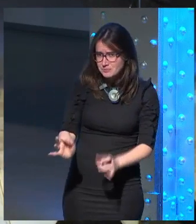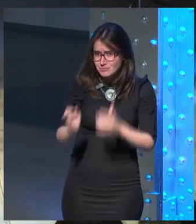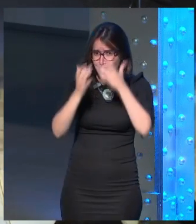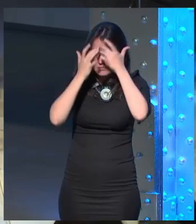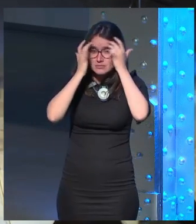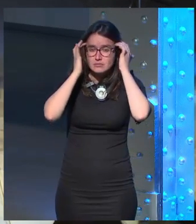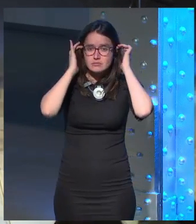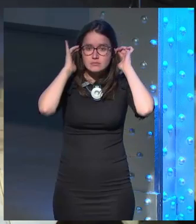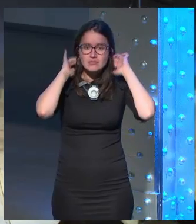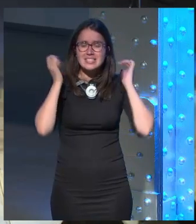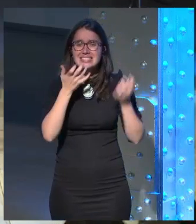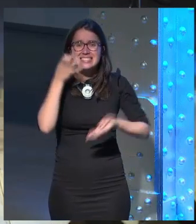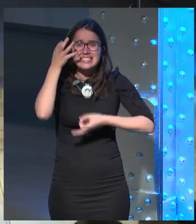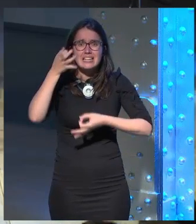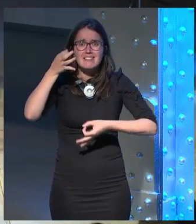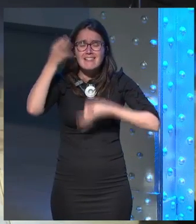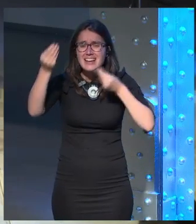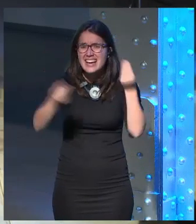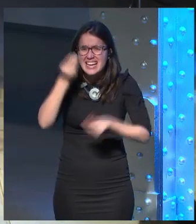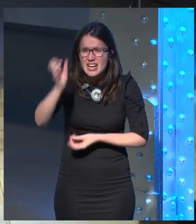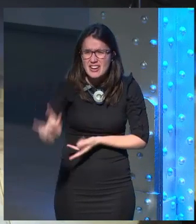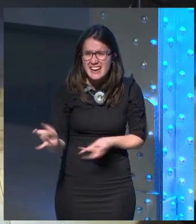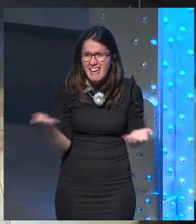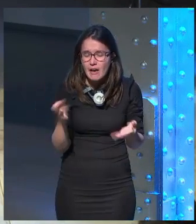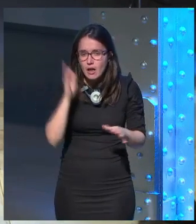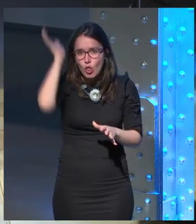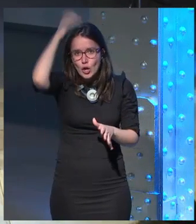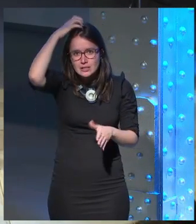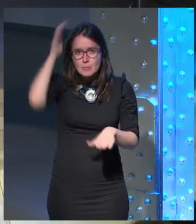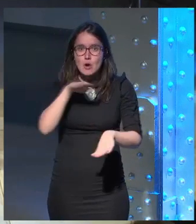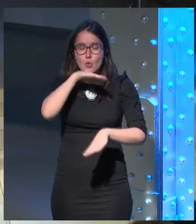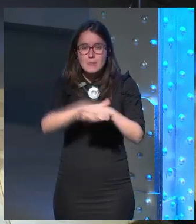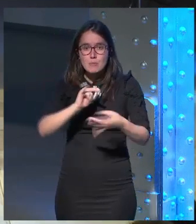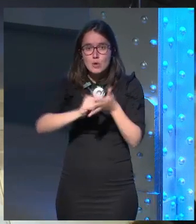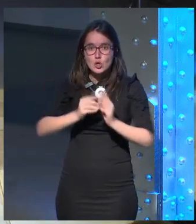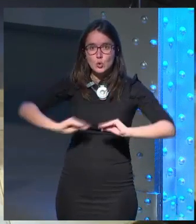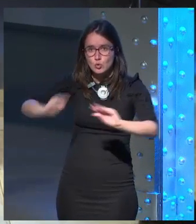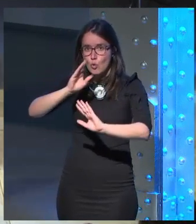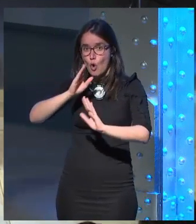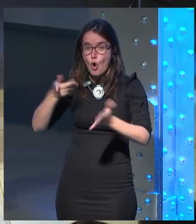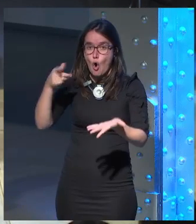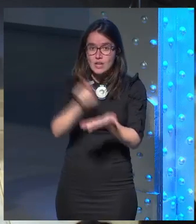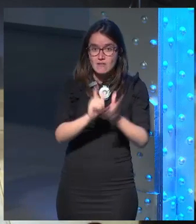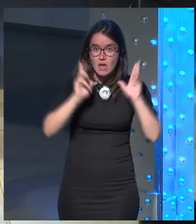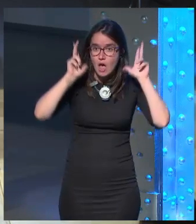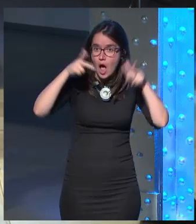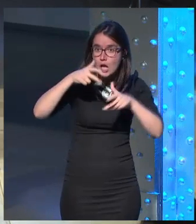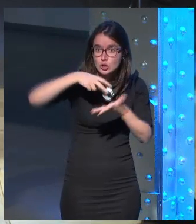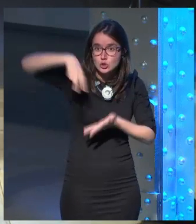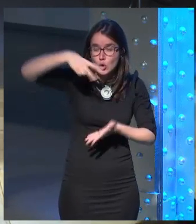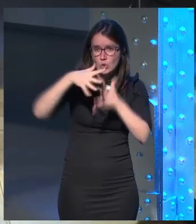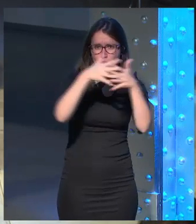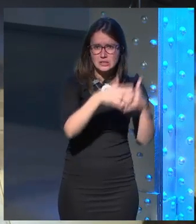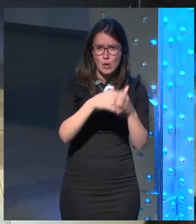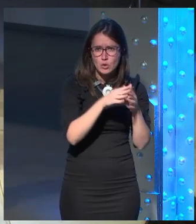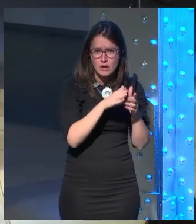Do I believe what? ¿Que si creo qué? Trump cumplirá su proyecto de volver a llevar a un astronauta estadounidense